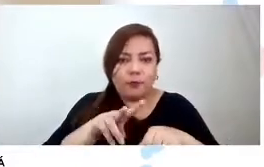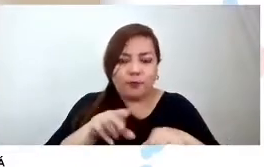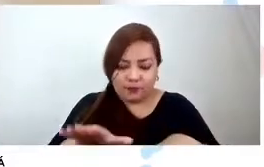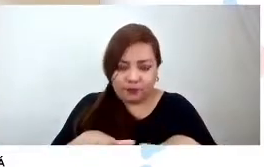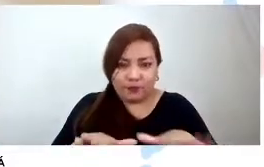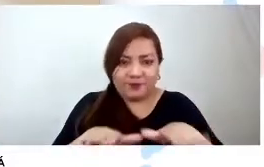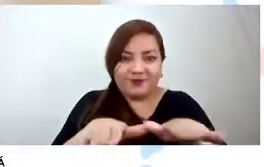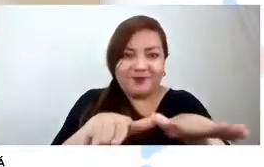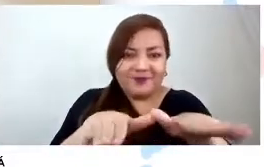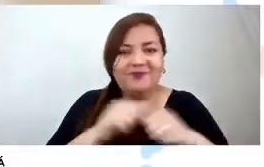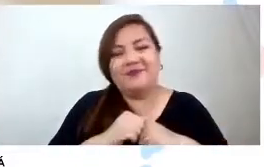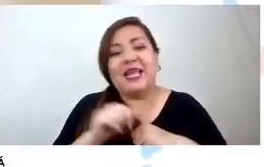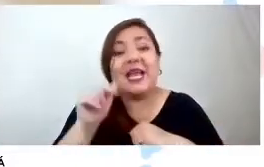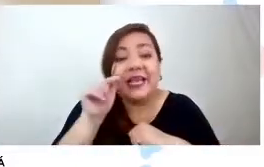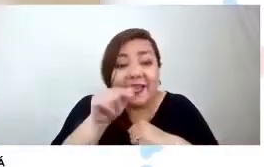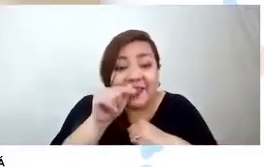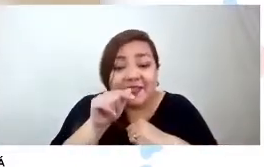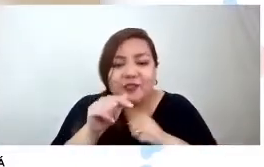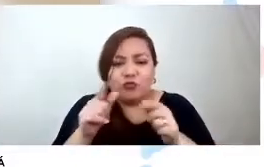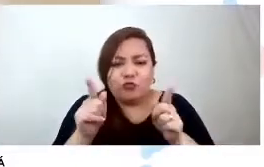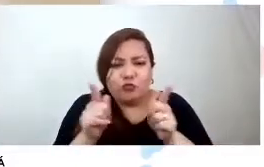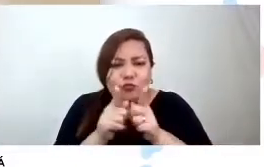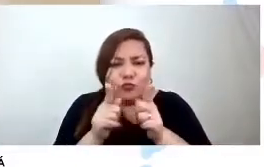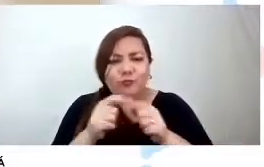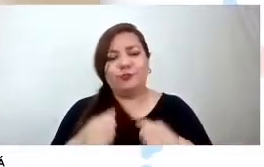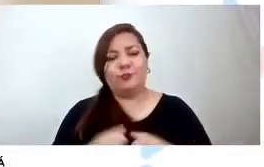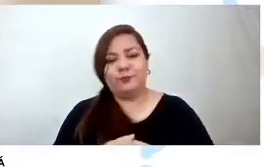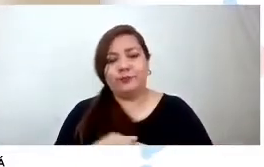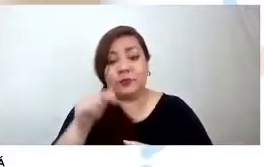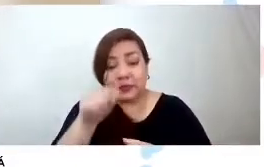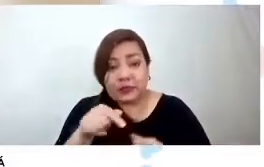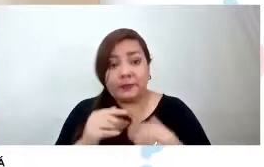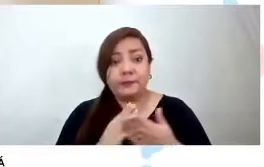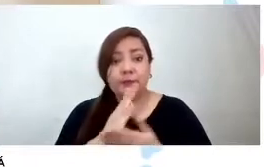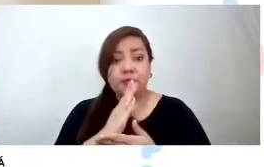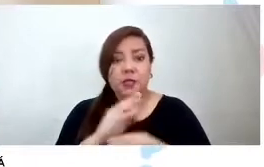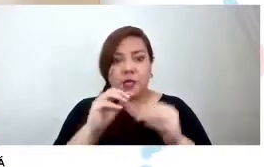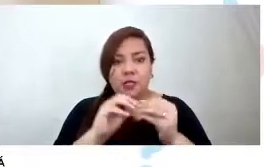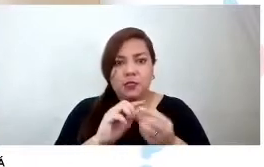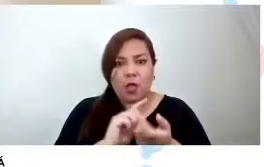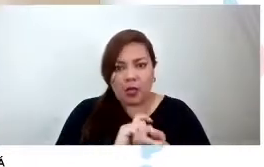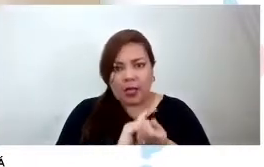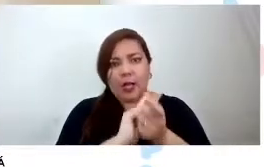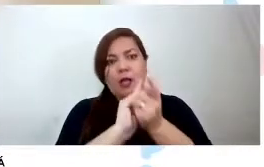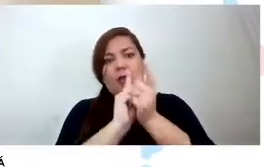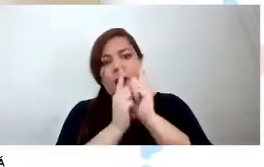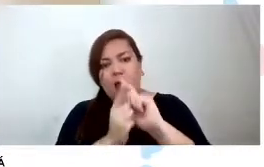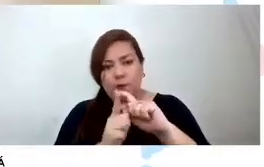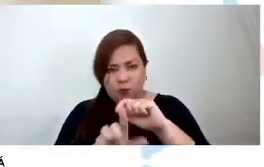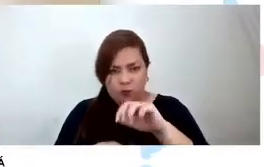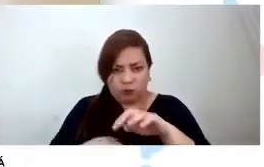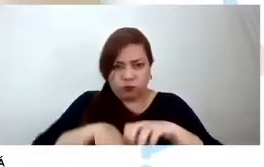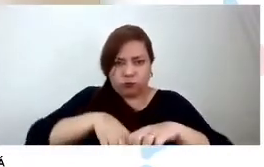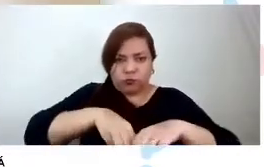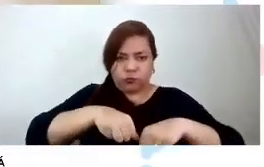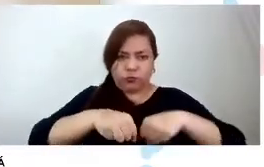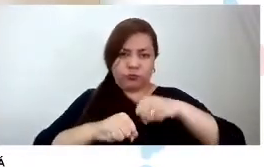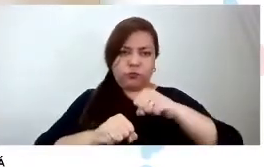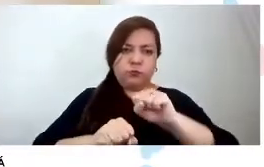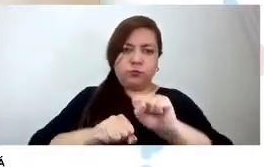van a empezar a dar este salto evolutivo para salir